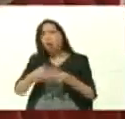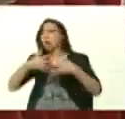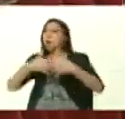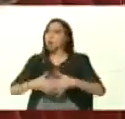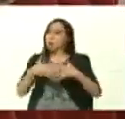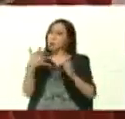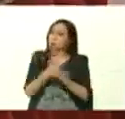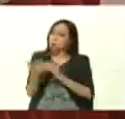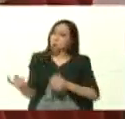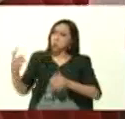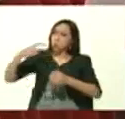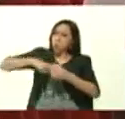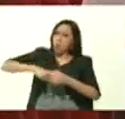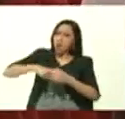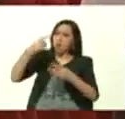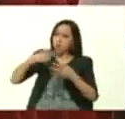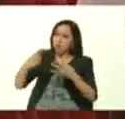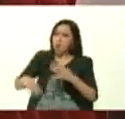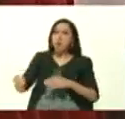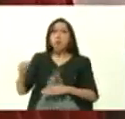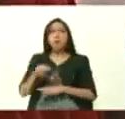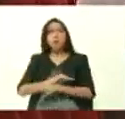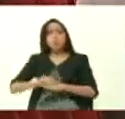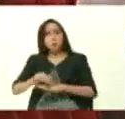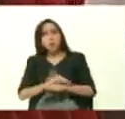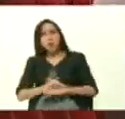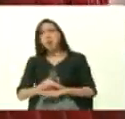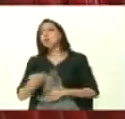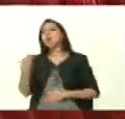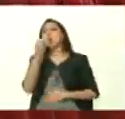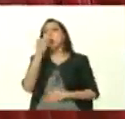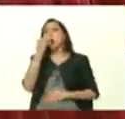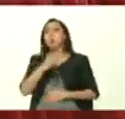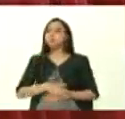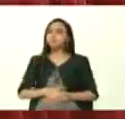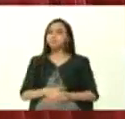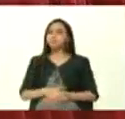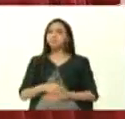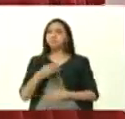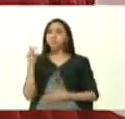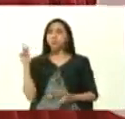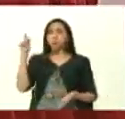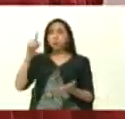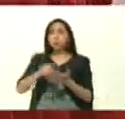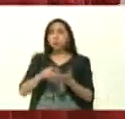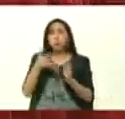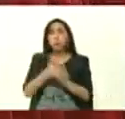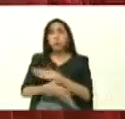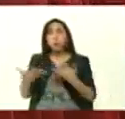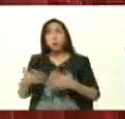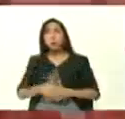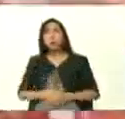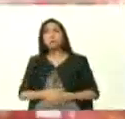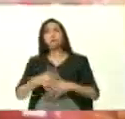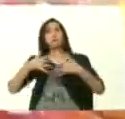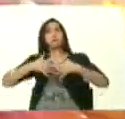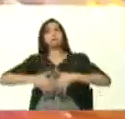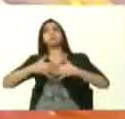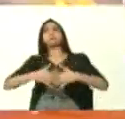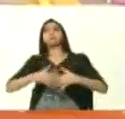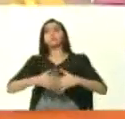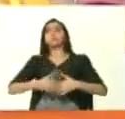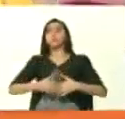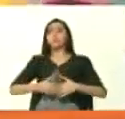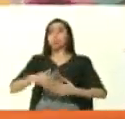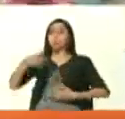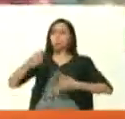están adscritas a CUSPAL, al Ministerio del Poder Popular por la Alimentación, que directamente llegan aquí, como es el caso de Salvivén, como vemos aquí, Lácteos